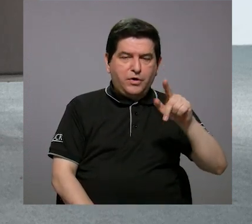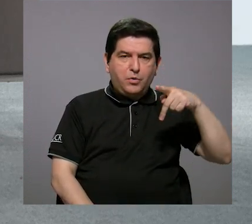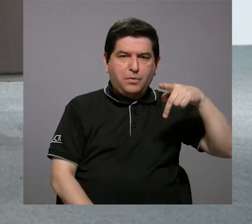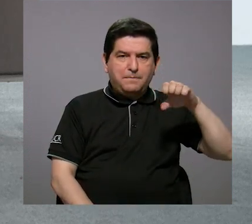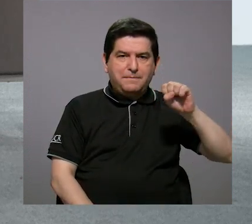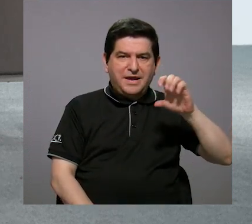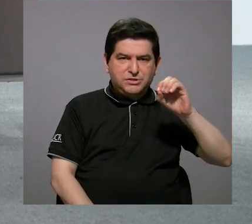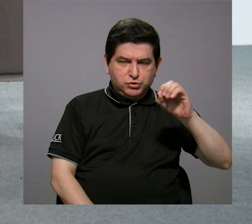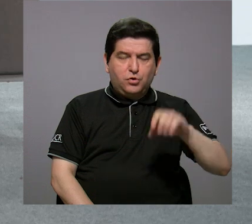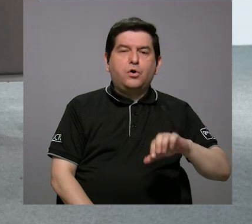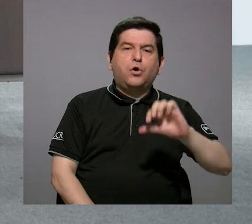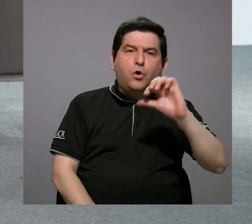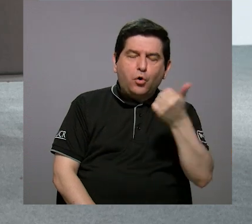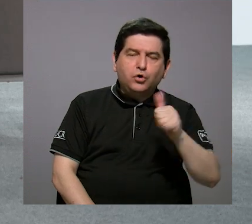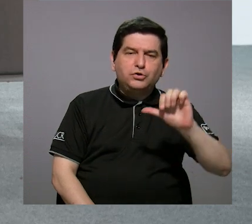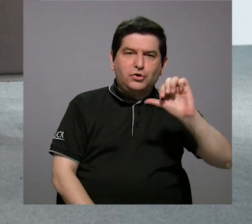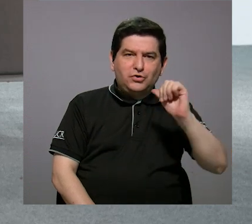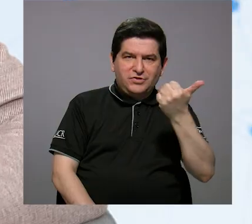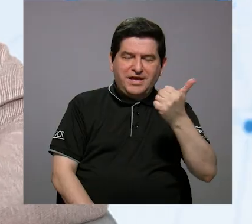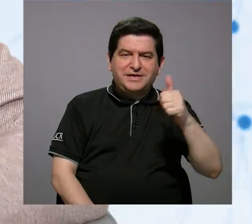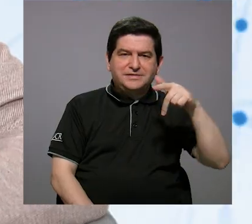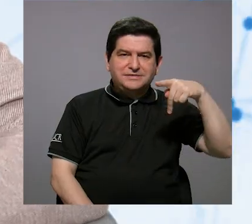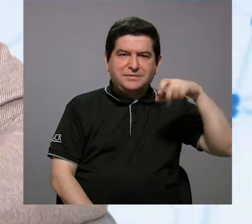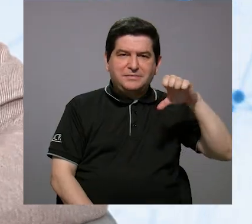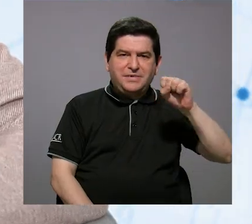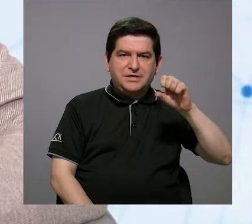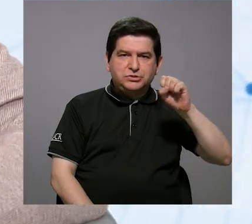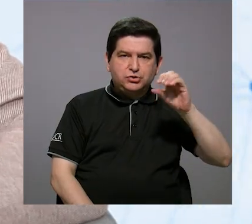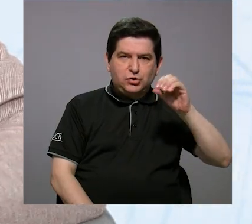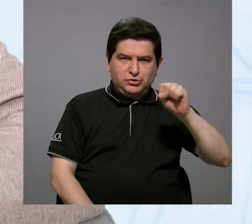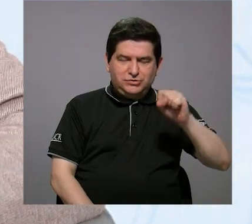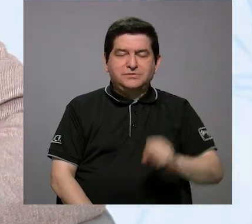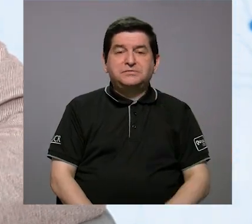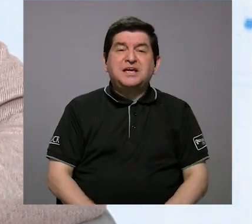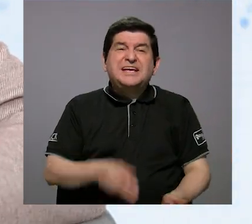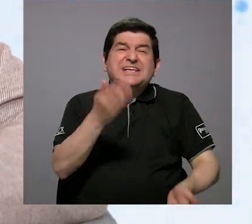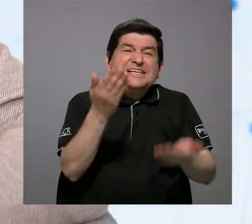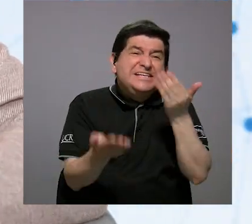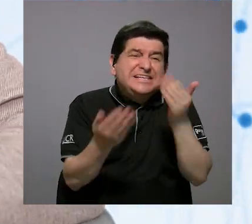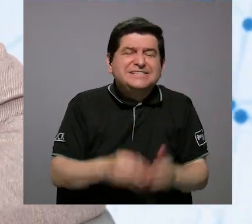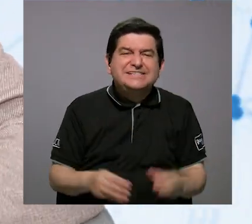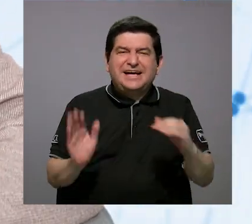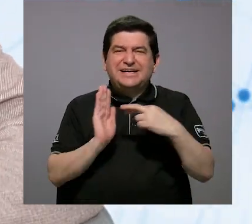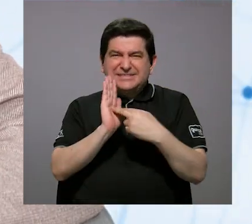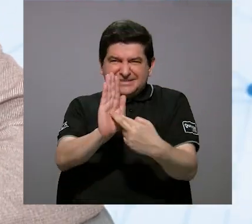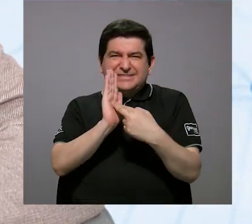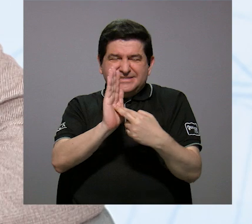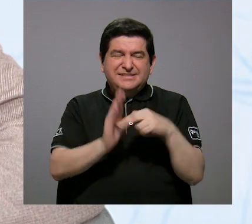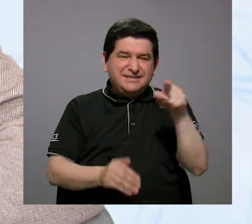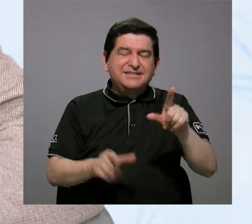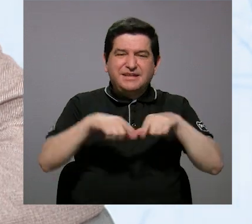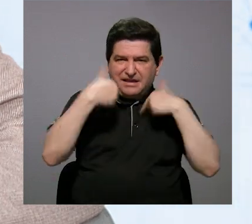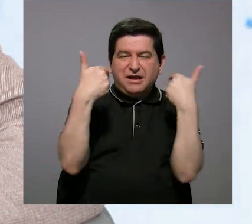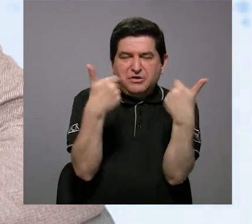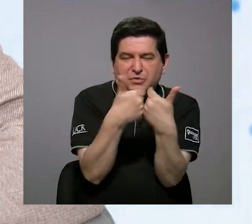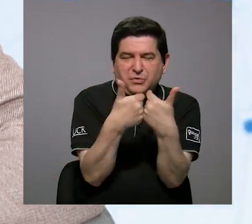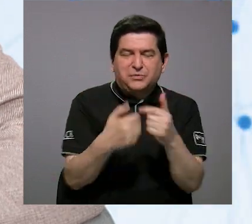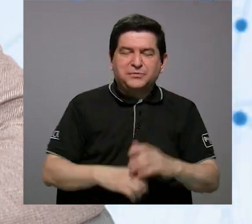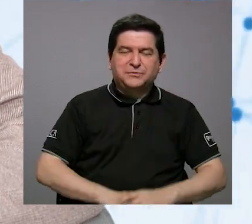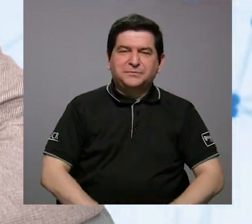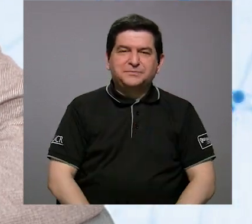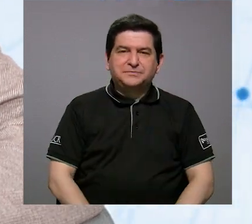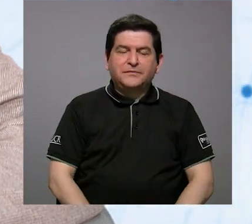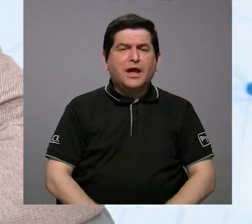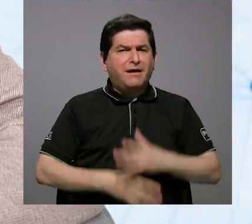y otro de 10 pesos, que son los que tal vez los más representativos de la colección en